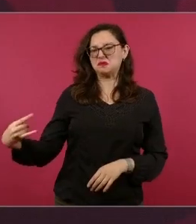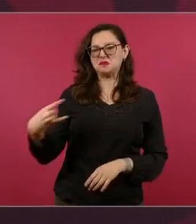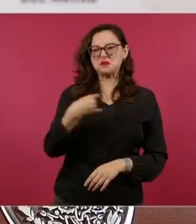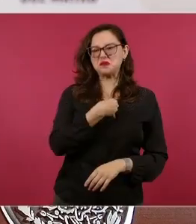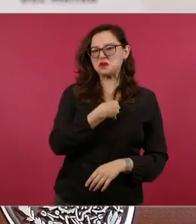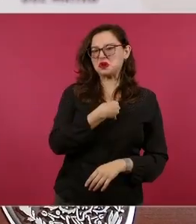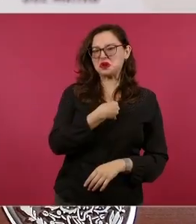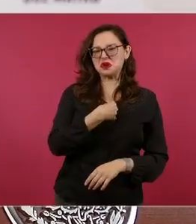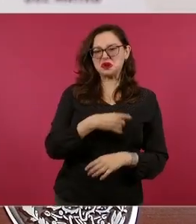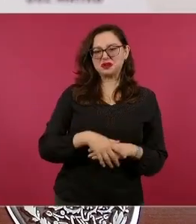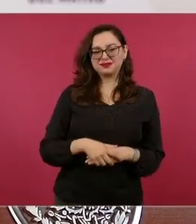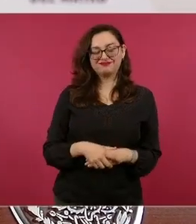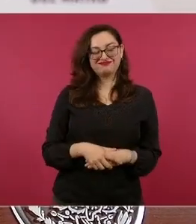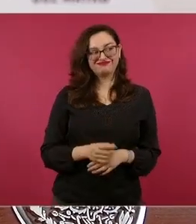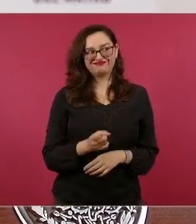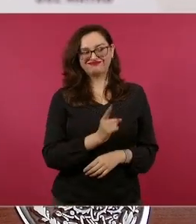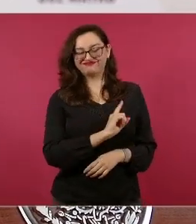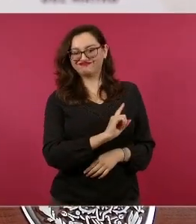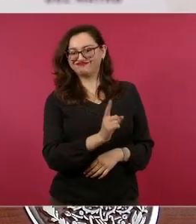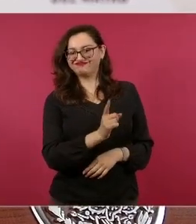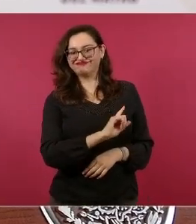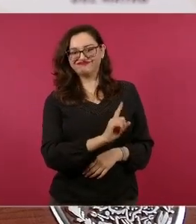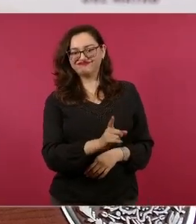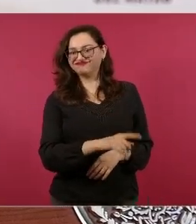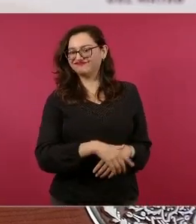No, no, no, no.